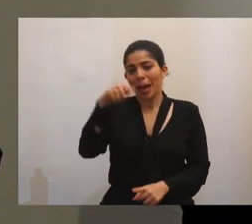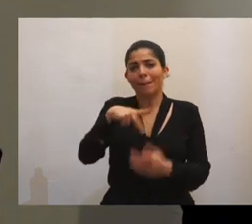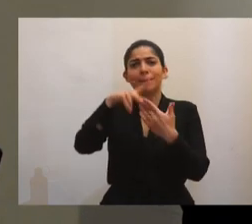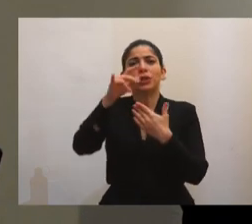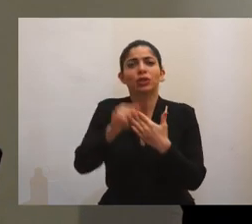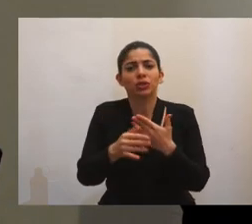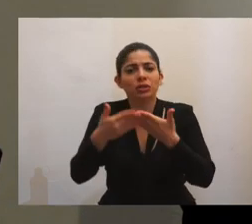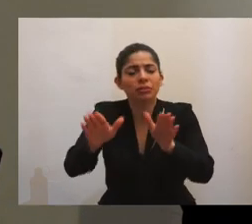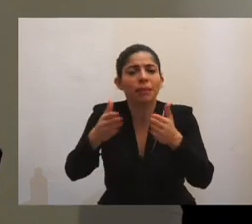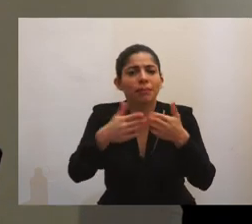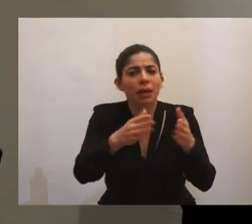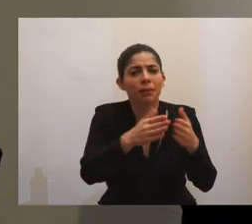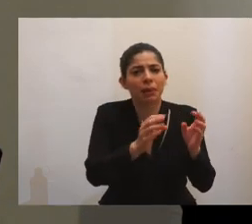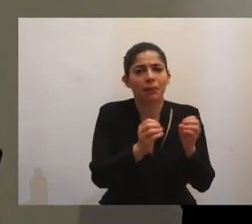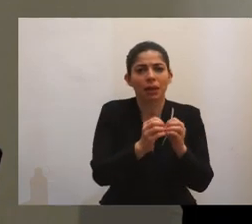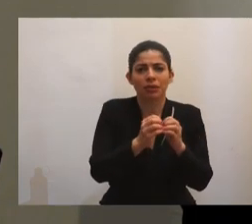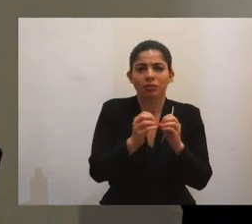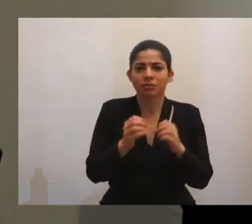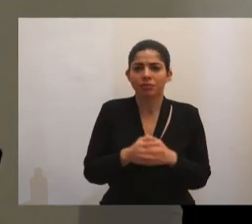abre las puertas.